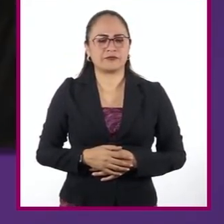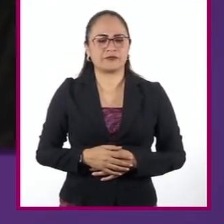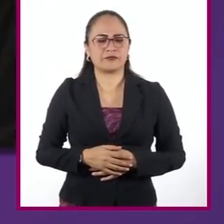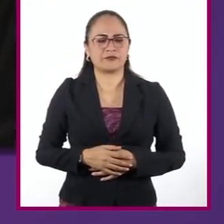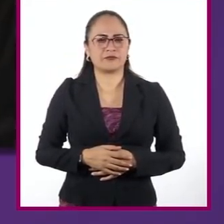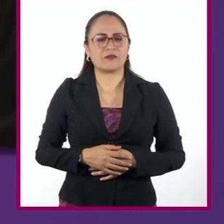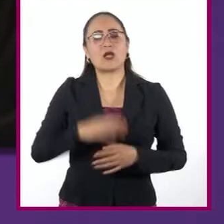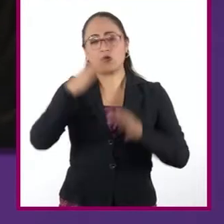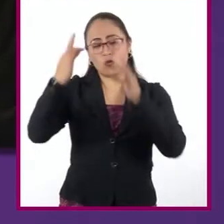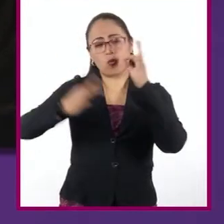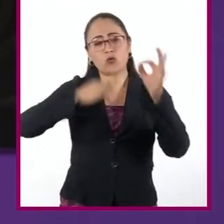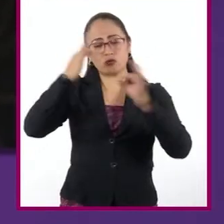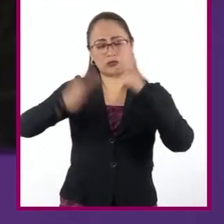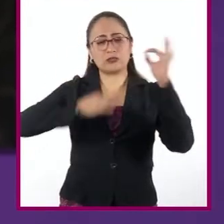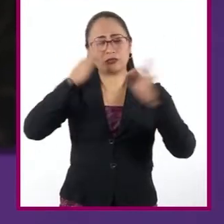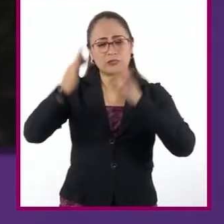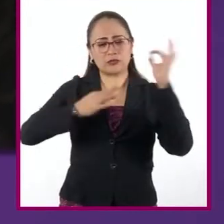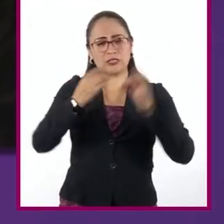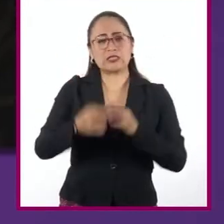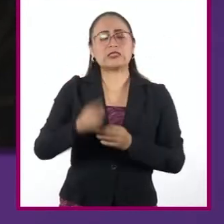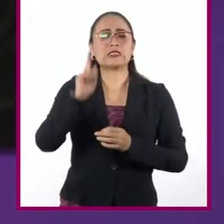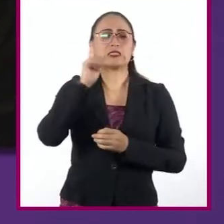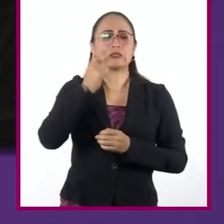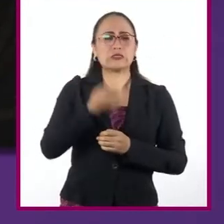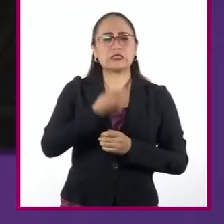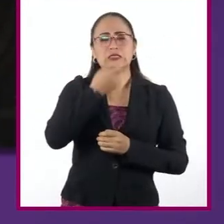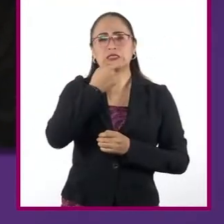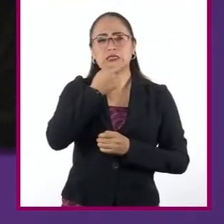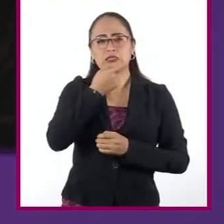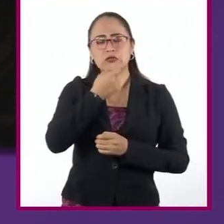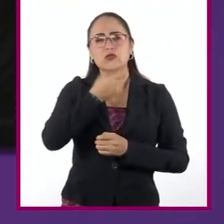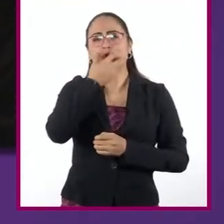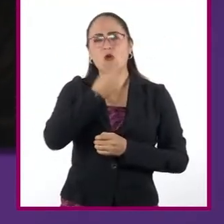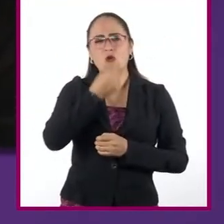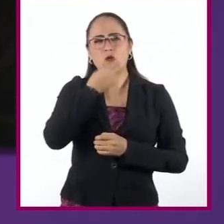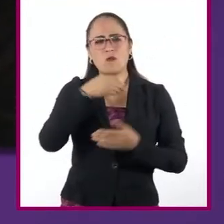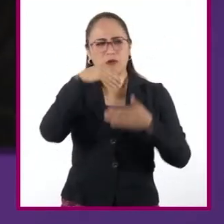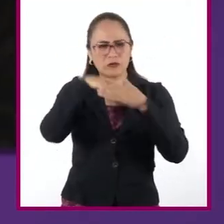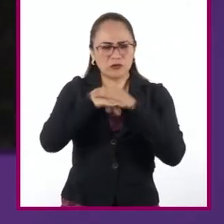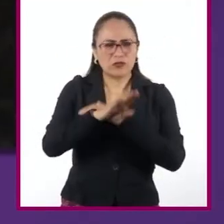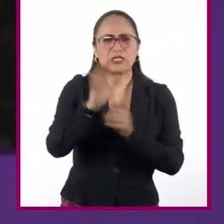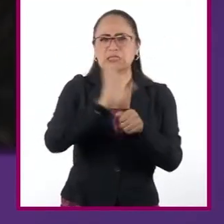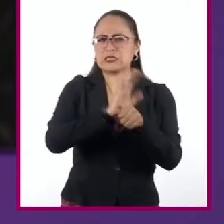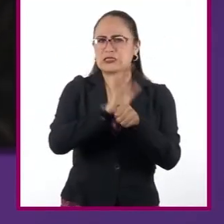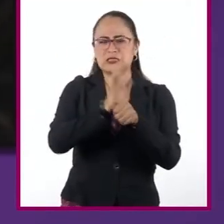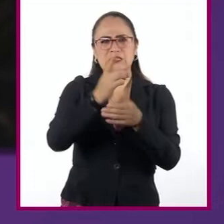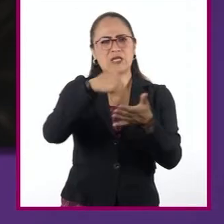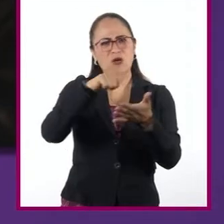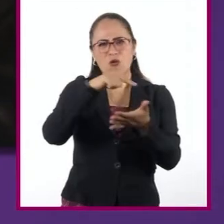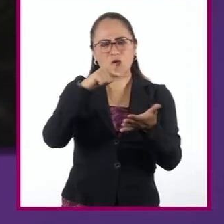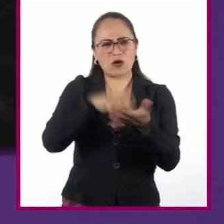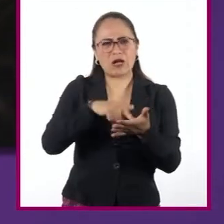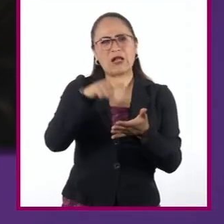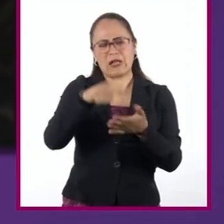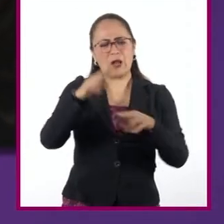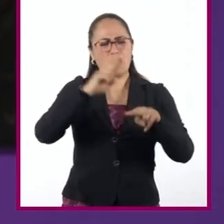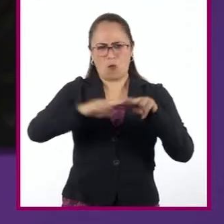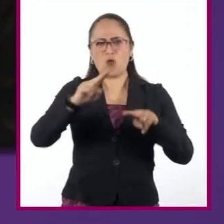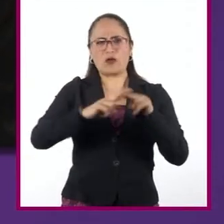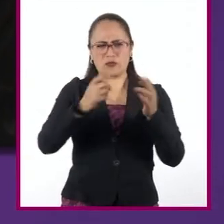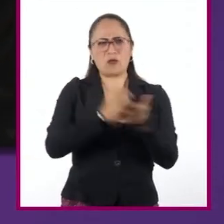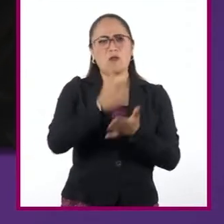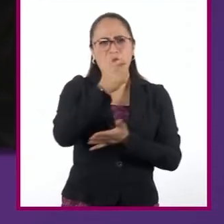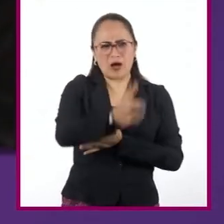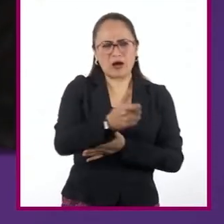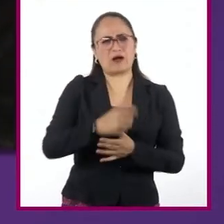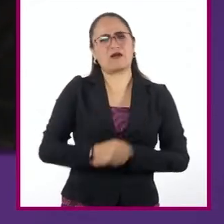En otras noticias, a un niño en situación de calle se le es negada la entrada a un cine local aun cuando ya había pagado su boleto. El